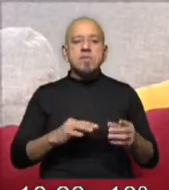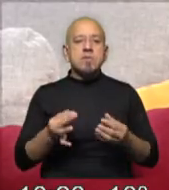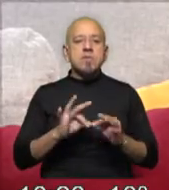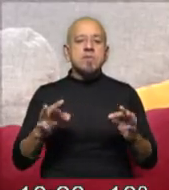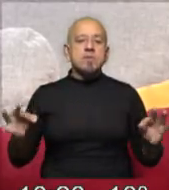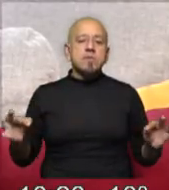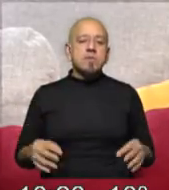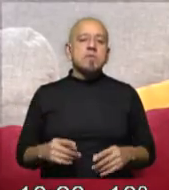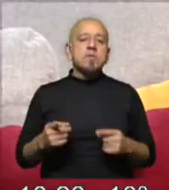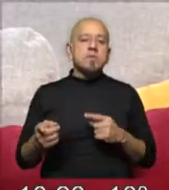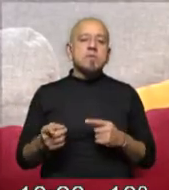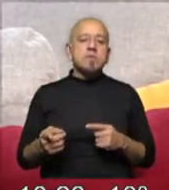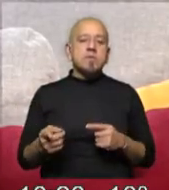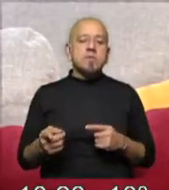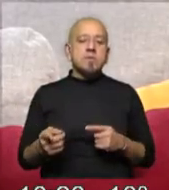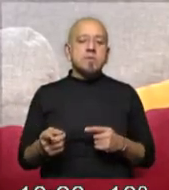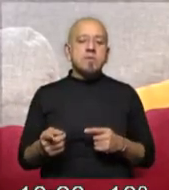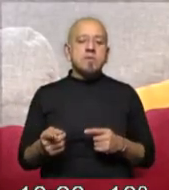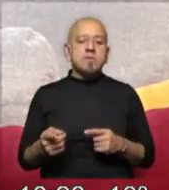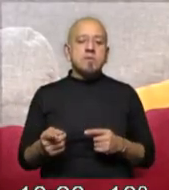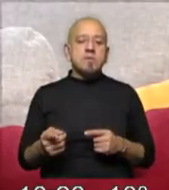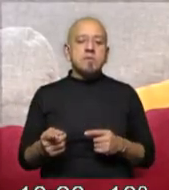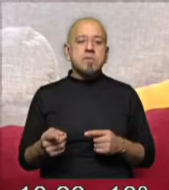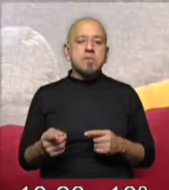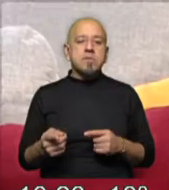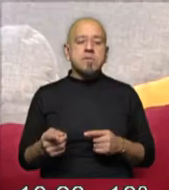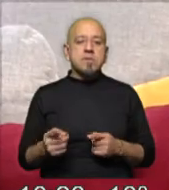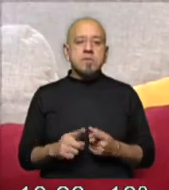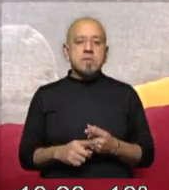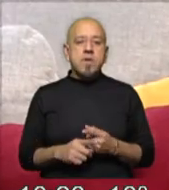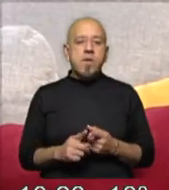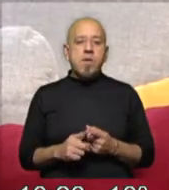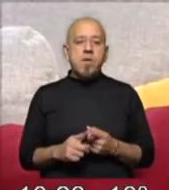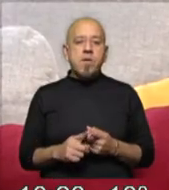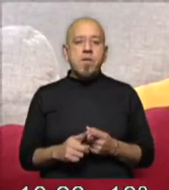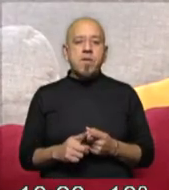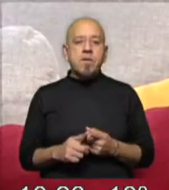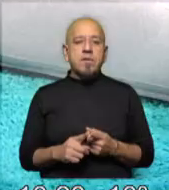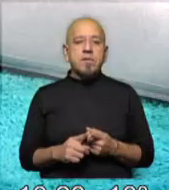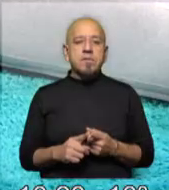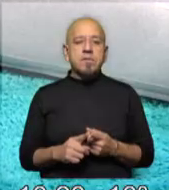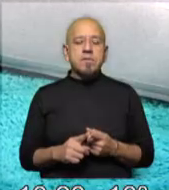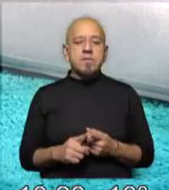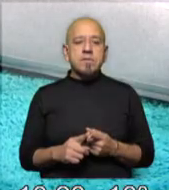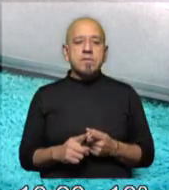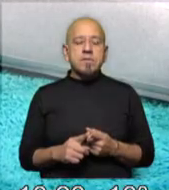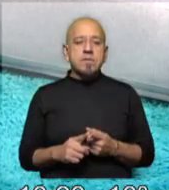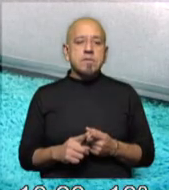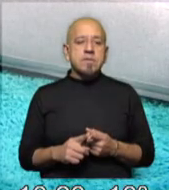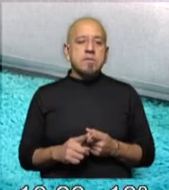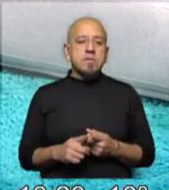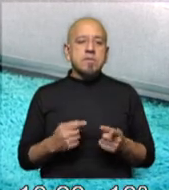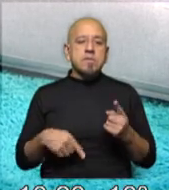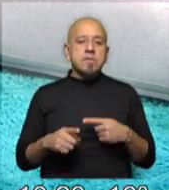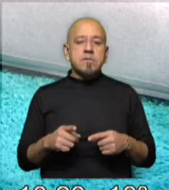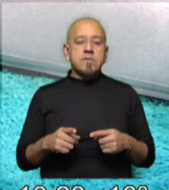No, pero como somos así de balde al golpe, como que no quiere la cosa, no sé. Este es un